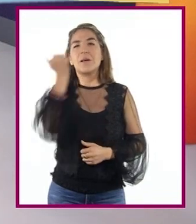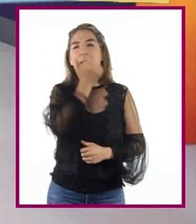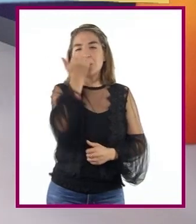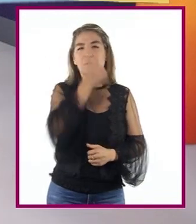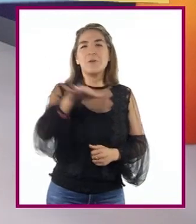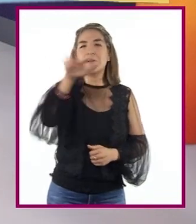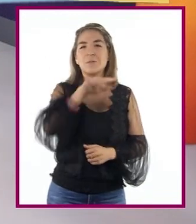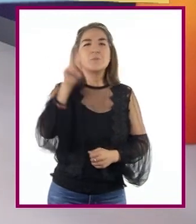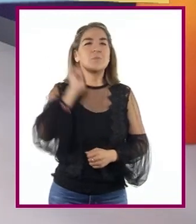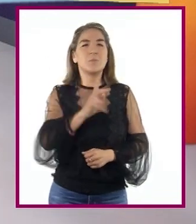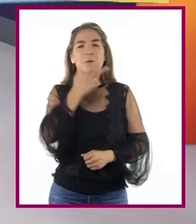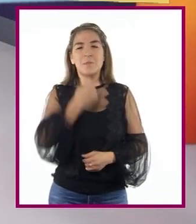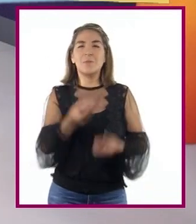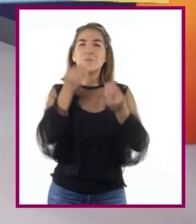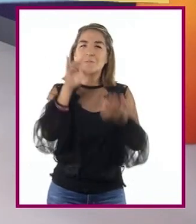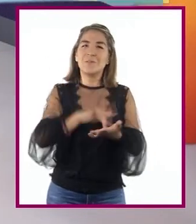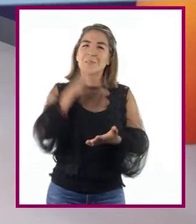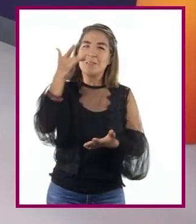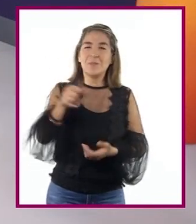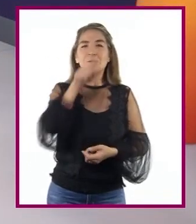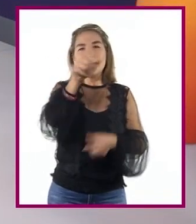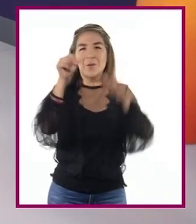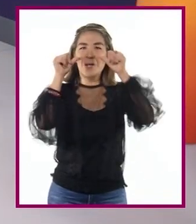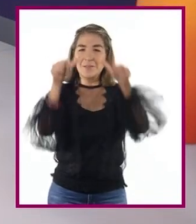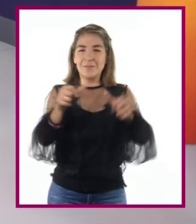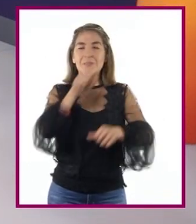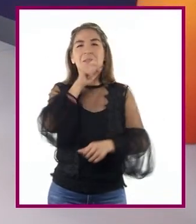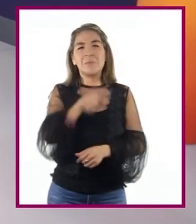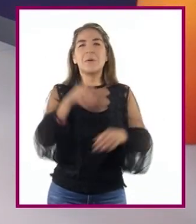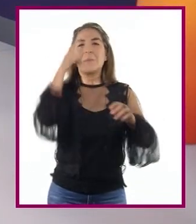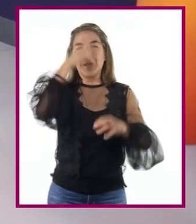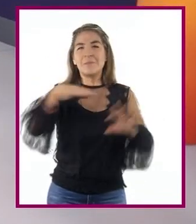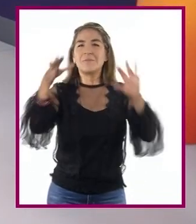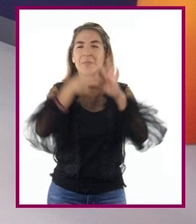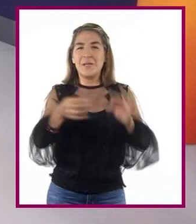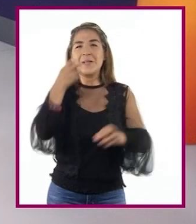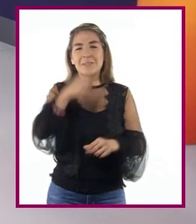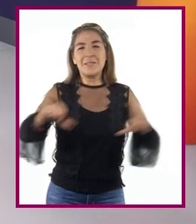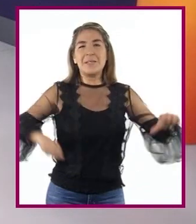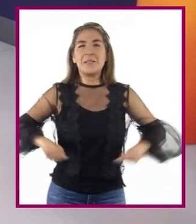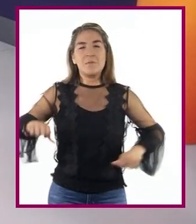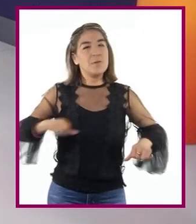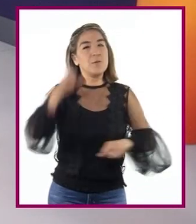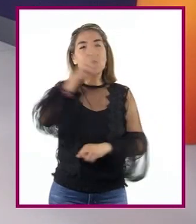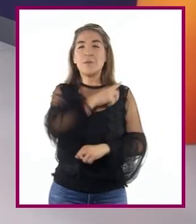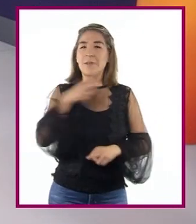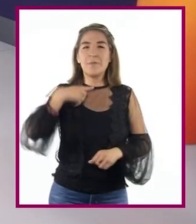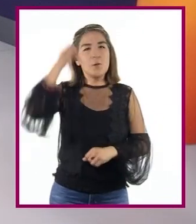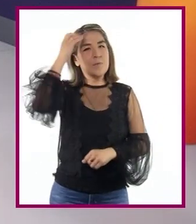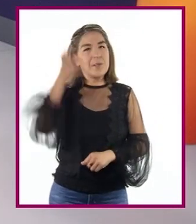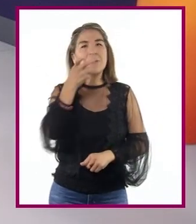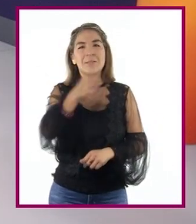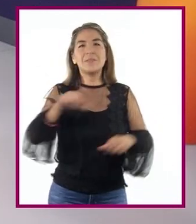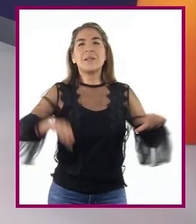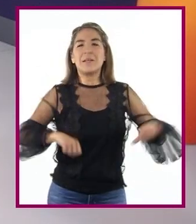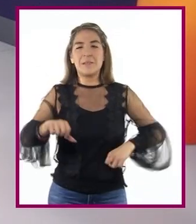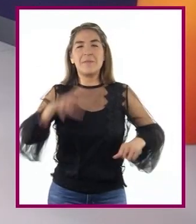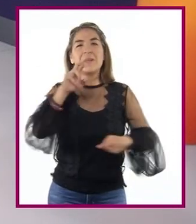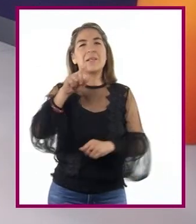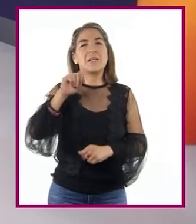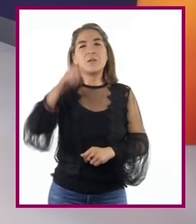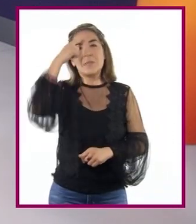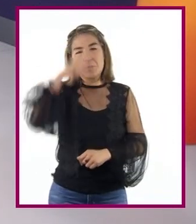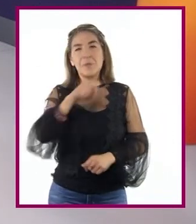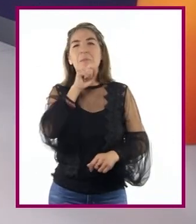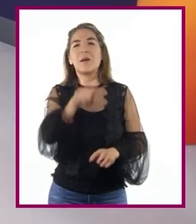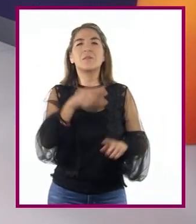Alumnas y alumnos, les agradecemos su atención y disposición al trabajo. No olviden resolver los retos y consultar